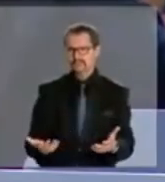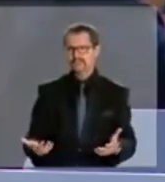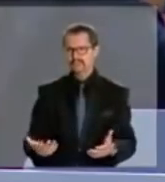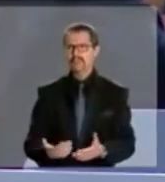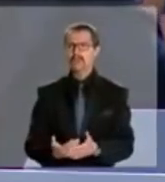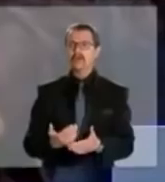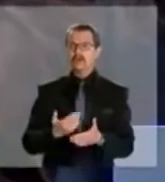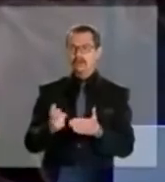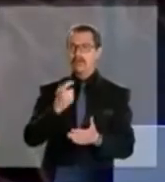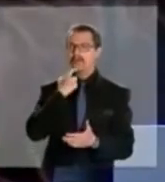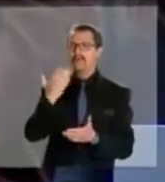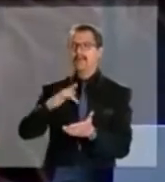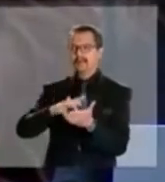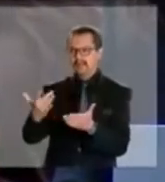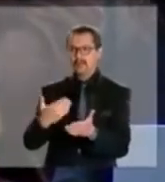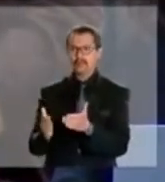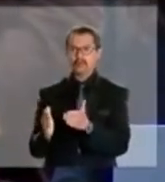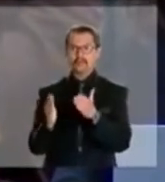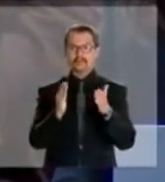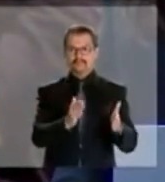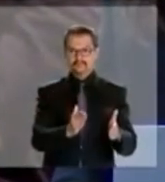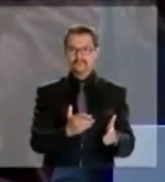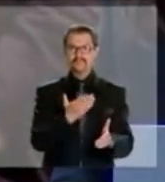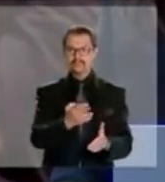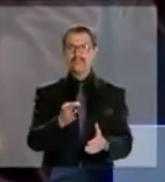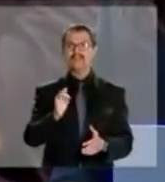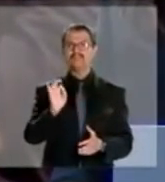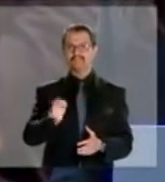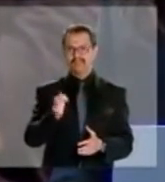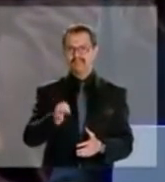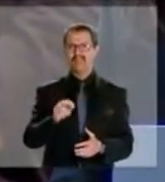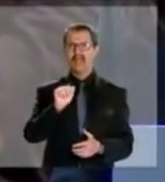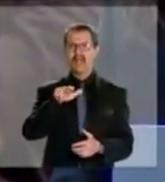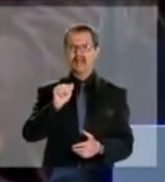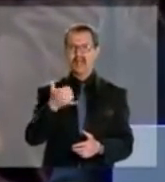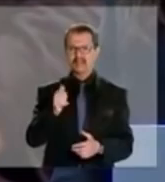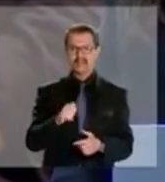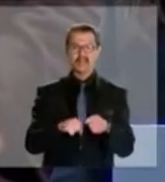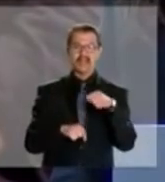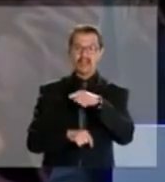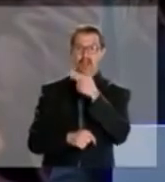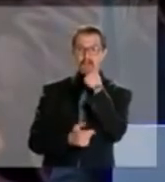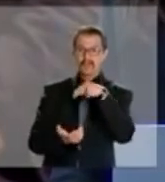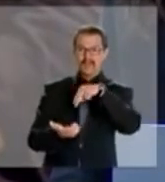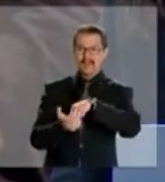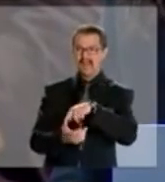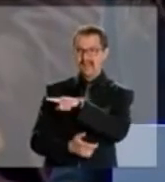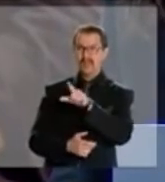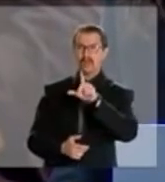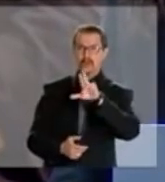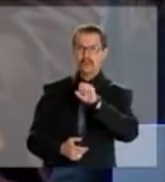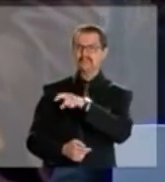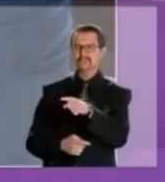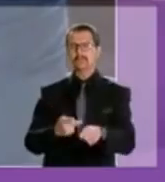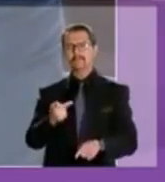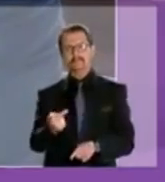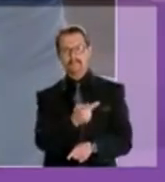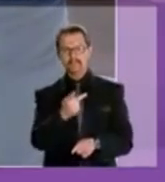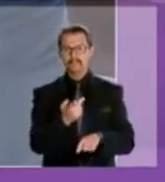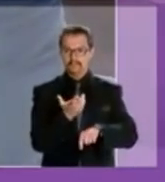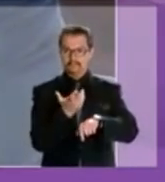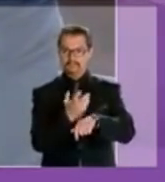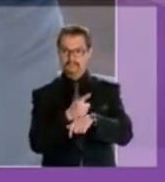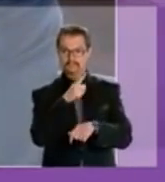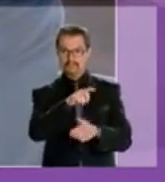anaya luis ángel quieres saber cuáles serán las acciones concretas para reorientar la exportación mexicana a fin de reducir el impacto económico por la dependencia